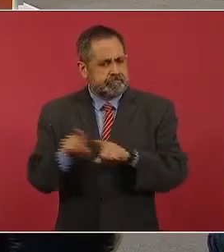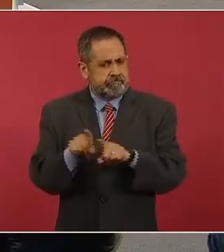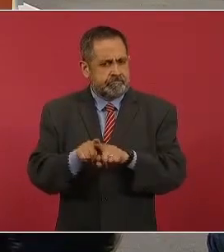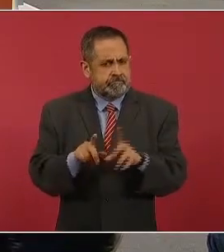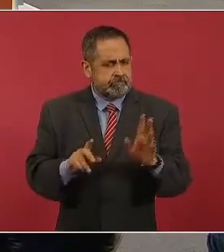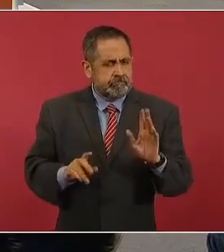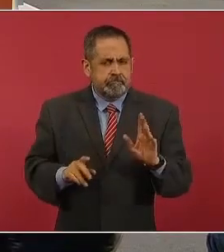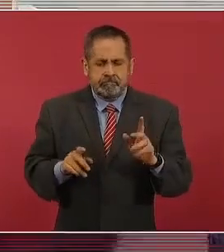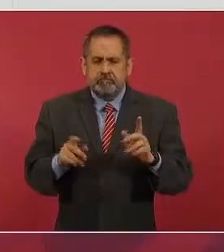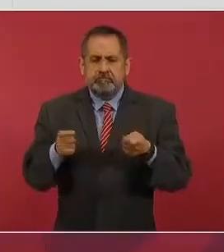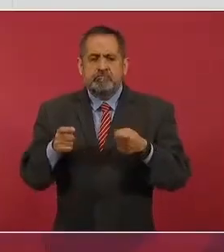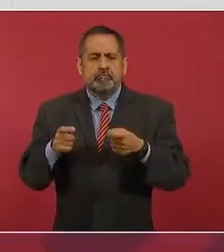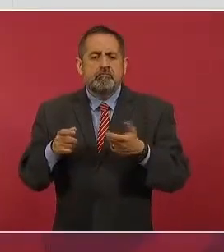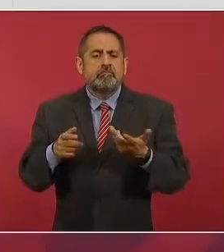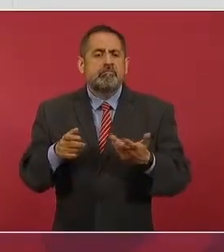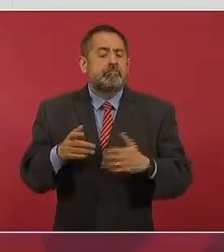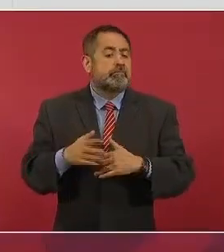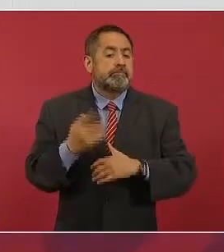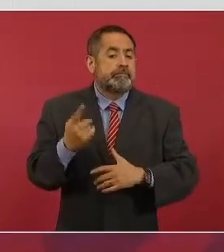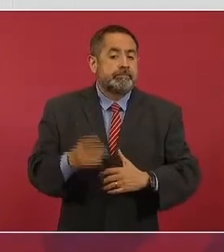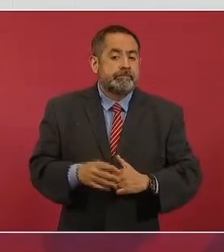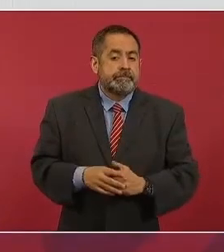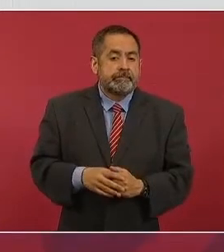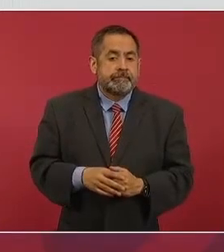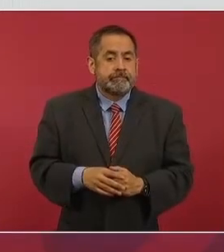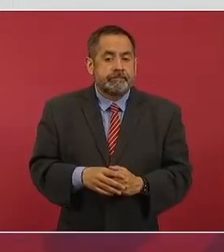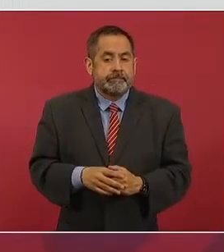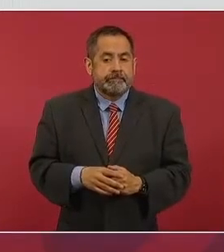de control por completo